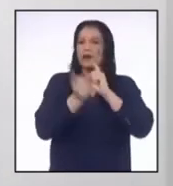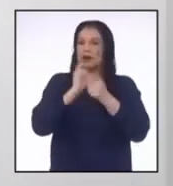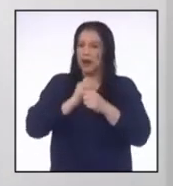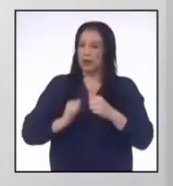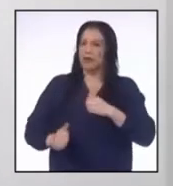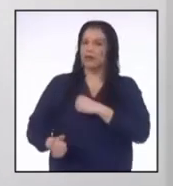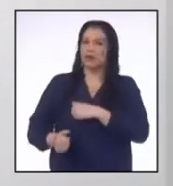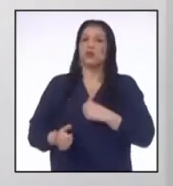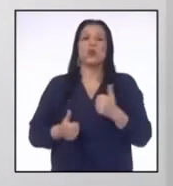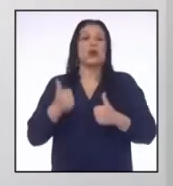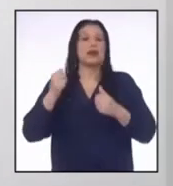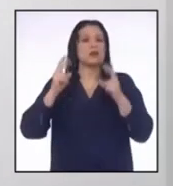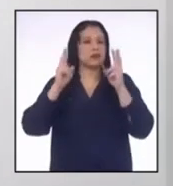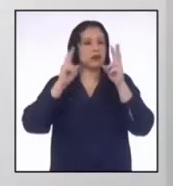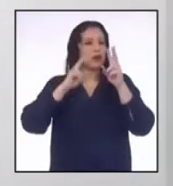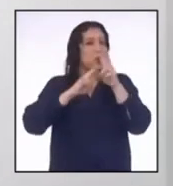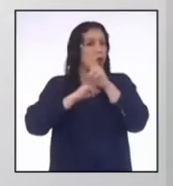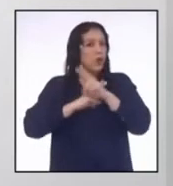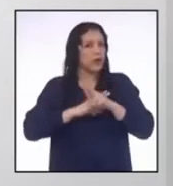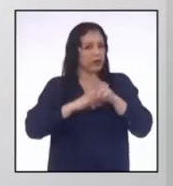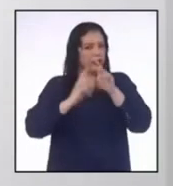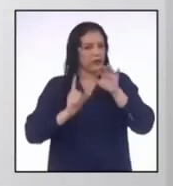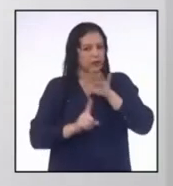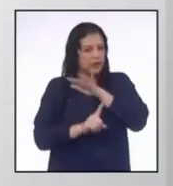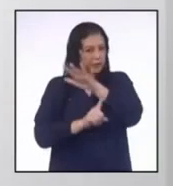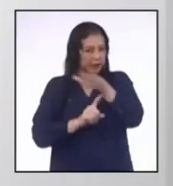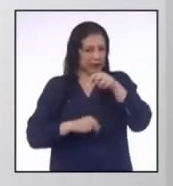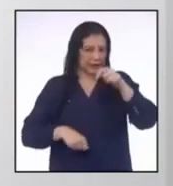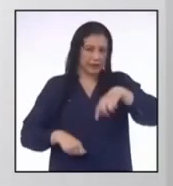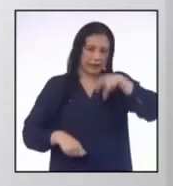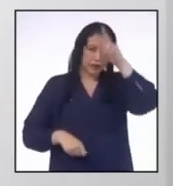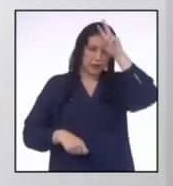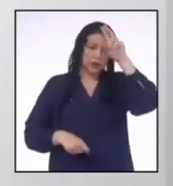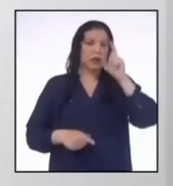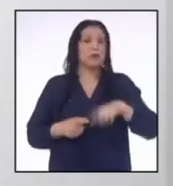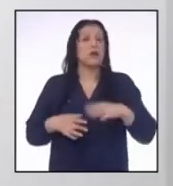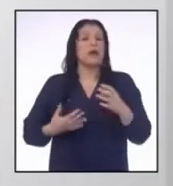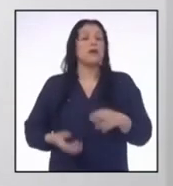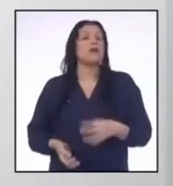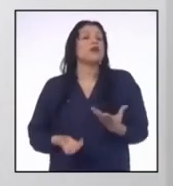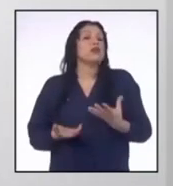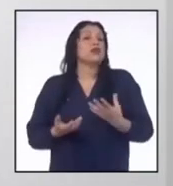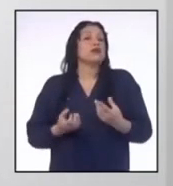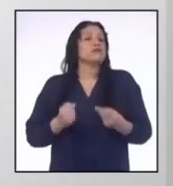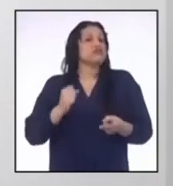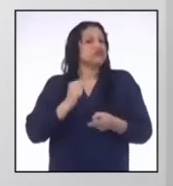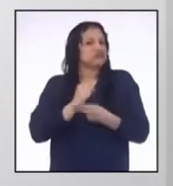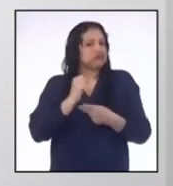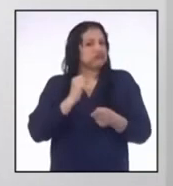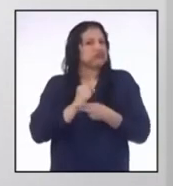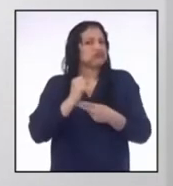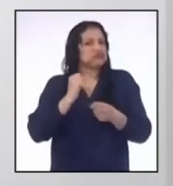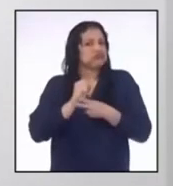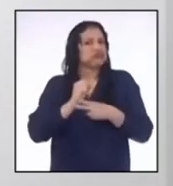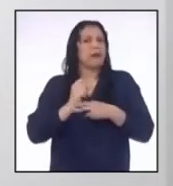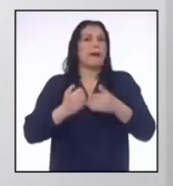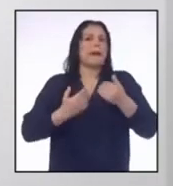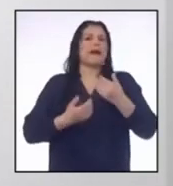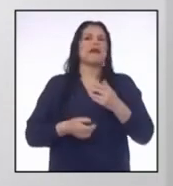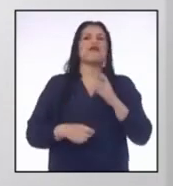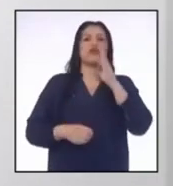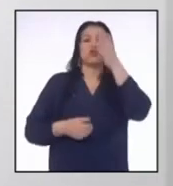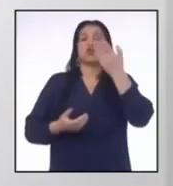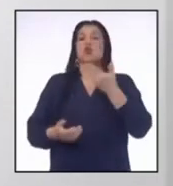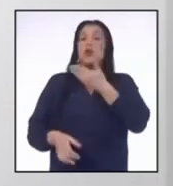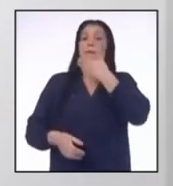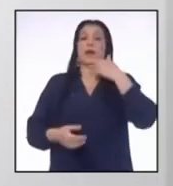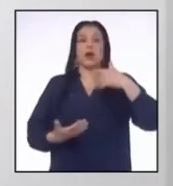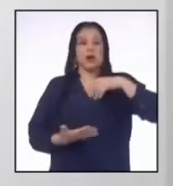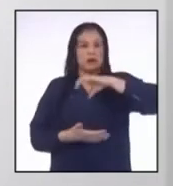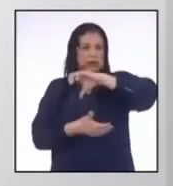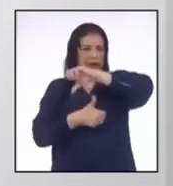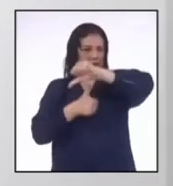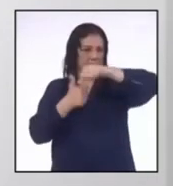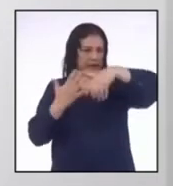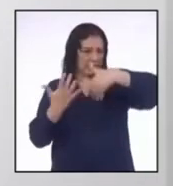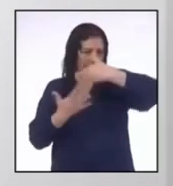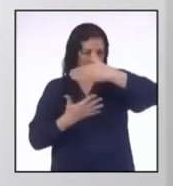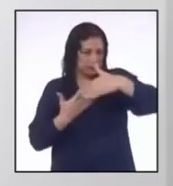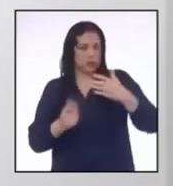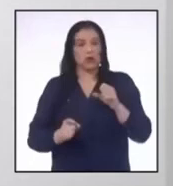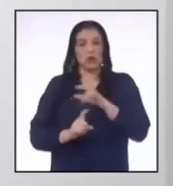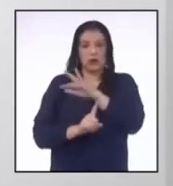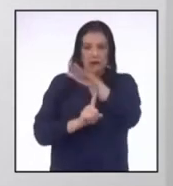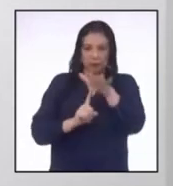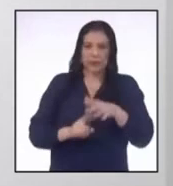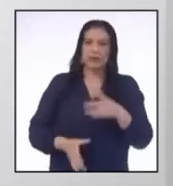ambiente de nuestro país, que debemos garantizar a futuro una mejor relación con este. Así que debemos